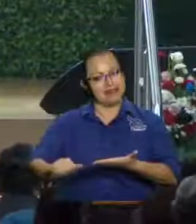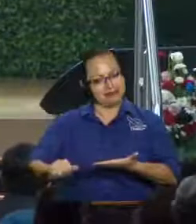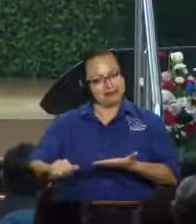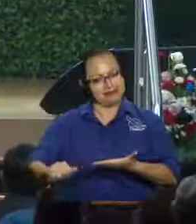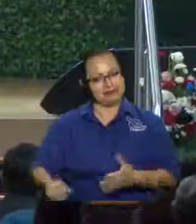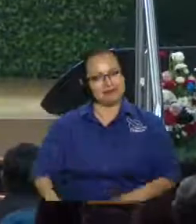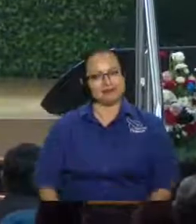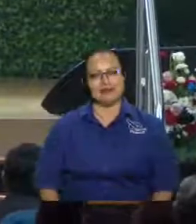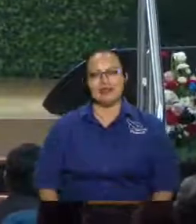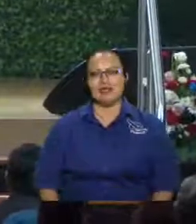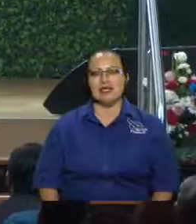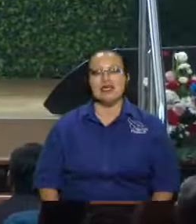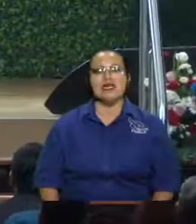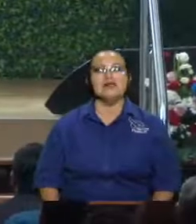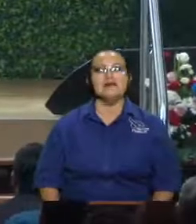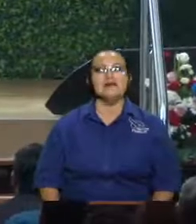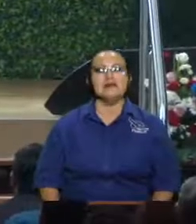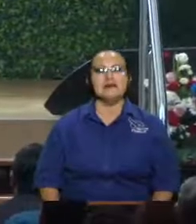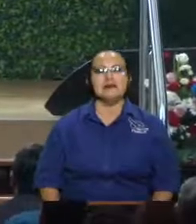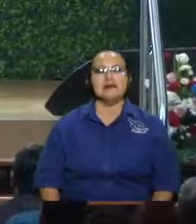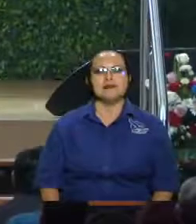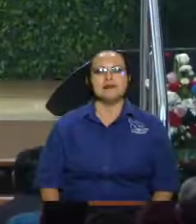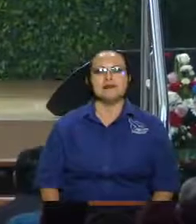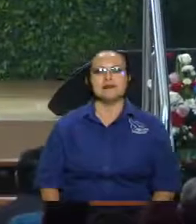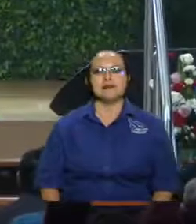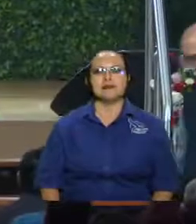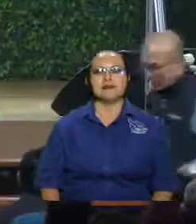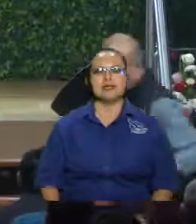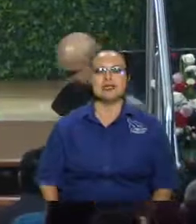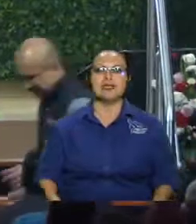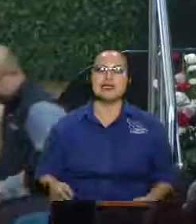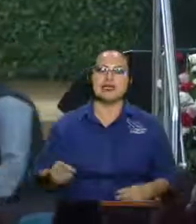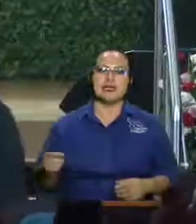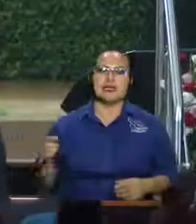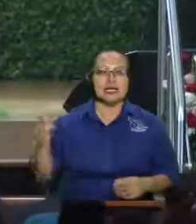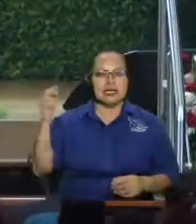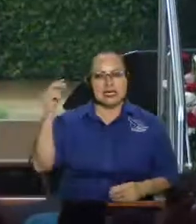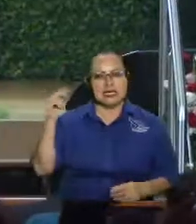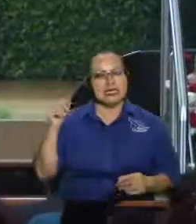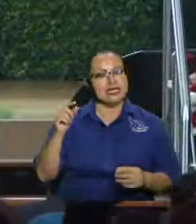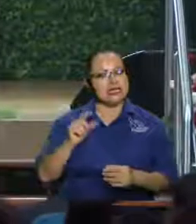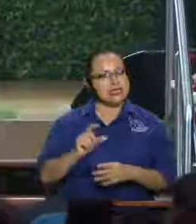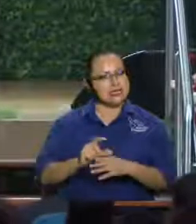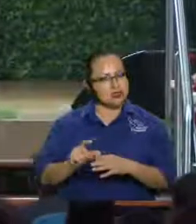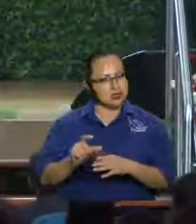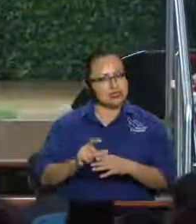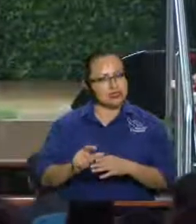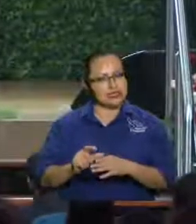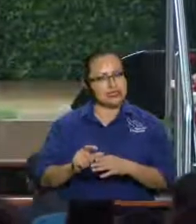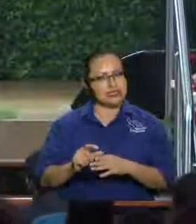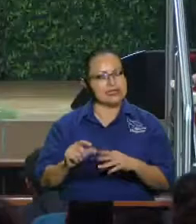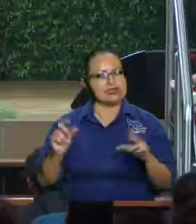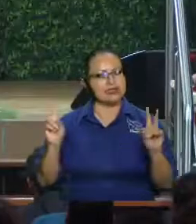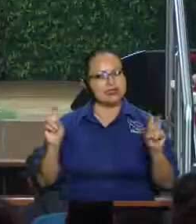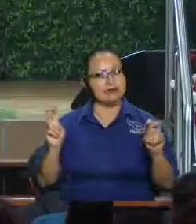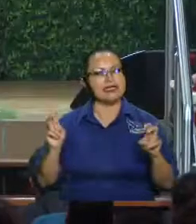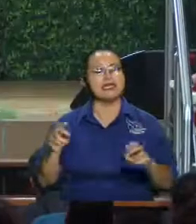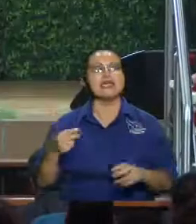Bueno, me quedé con un montón de cosas que no ni siquiera entramos a conocer. Pero dentro de las cosas que sí conocimos,